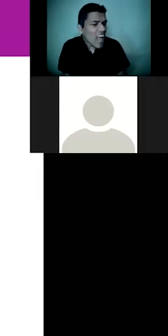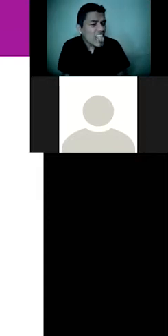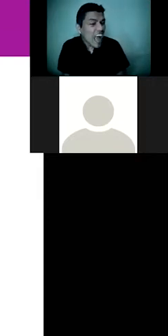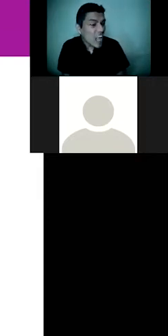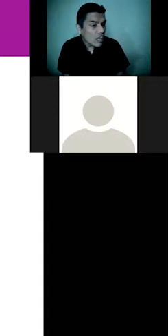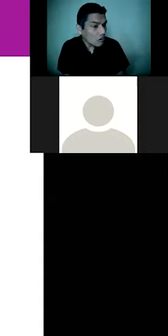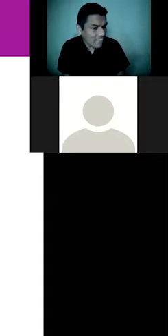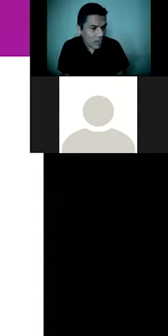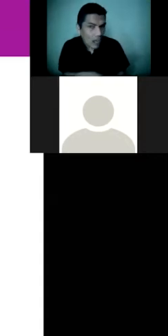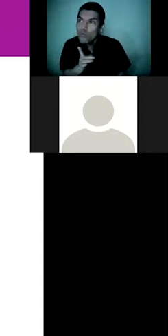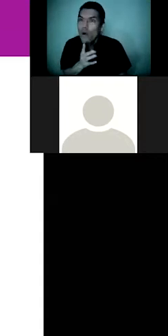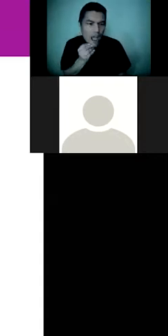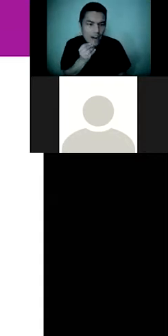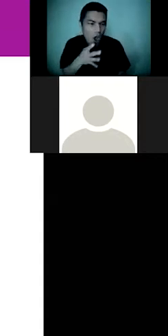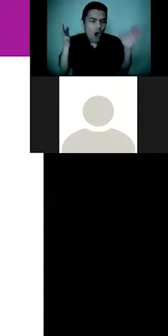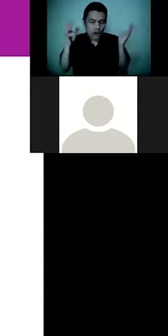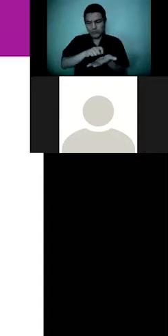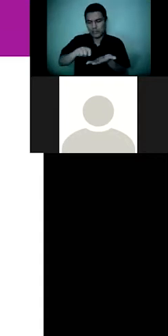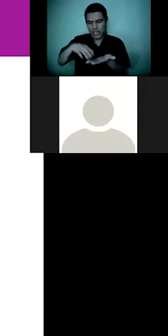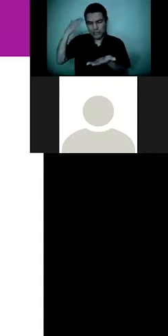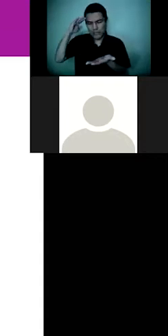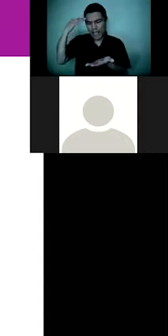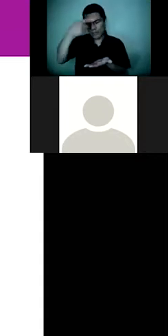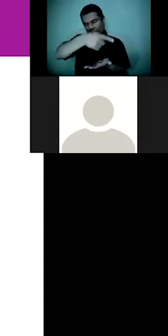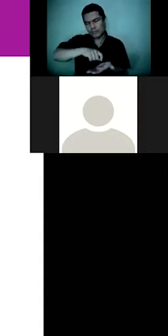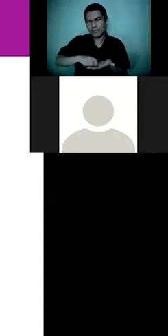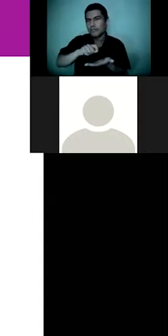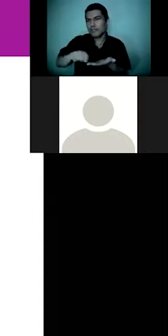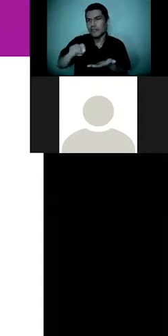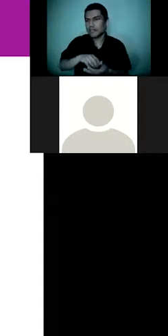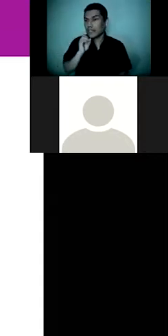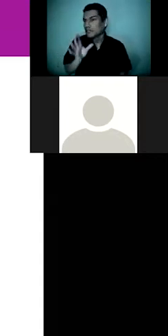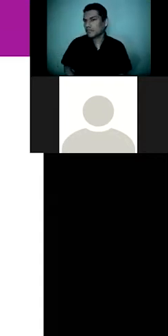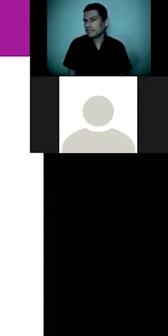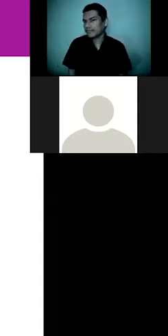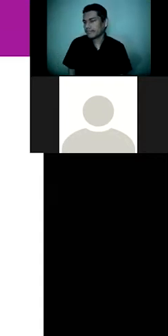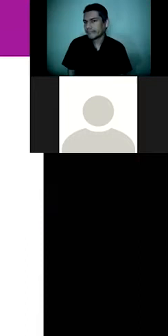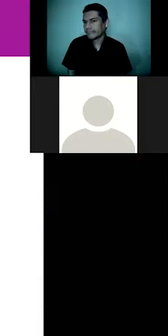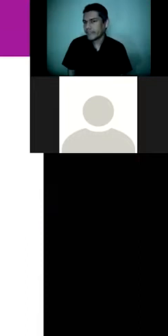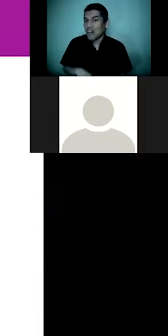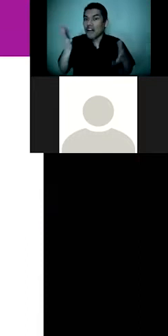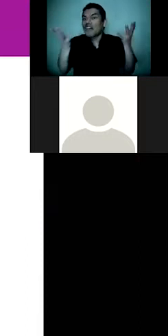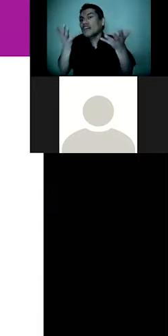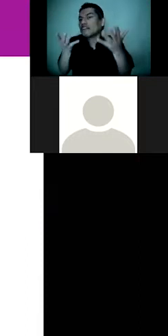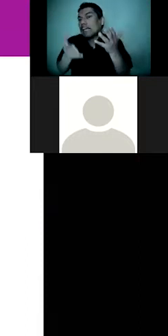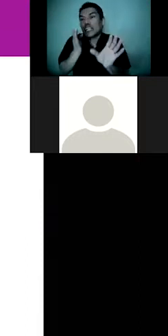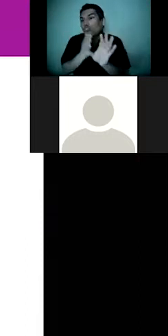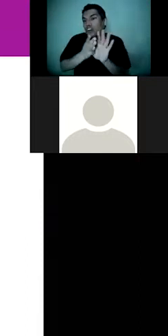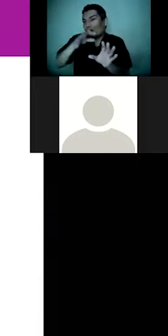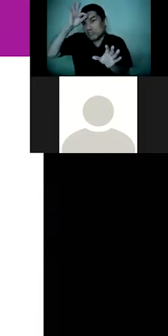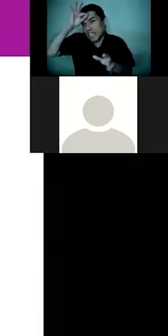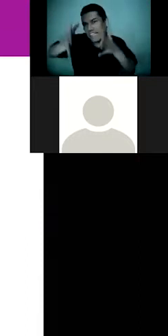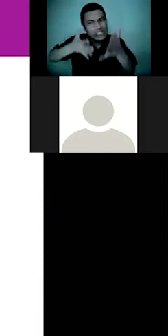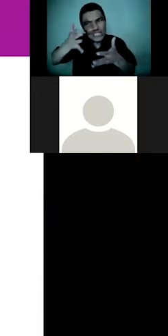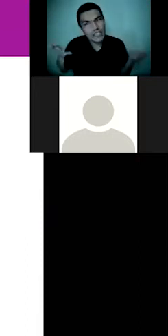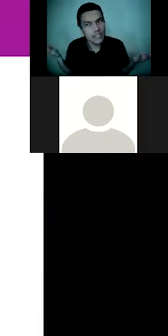ver, ¿le habla? ¿No habla? ¿No habla? Oh, ya. Retardo mental. Eso es lo que dicen, ¿no? A